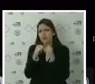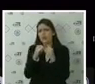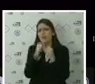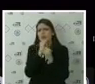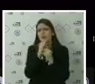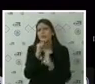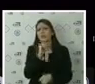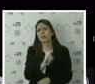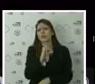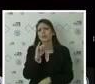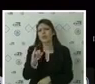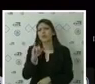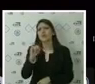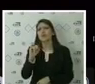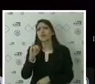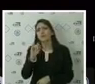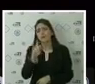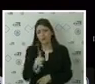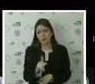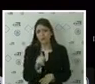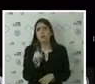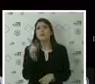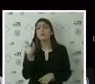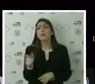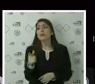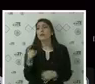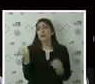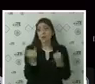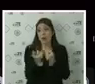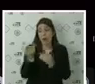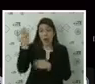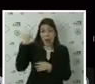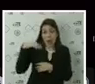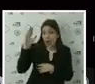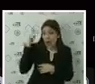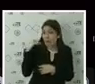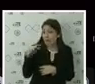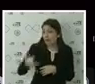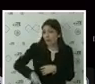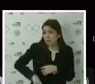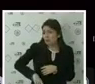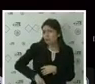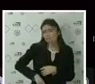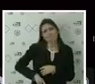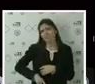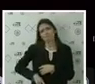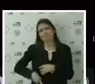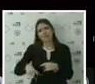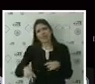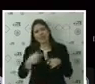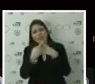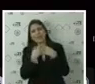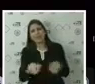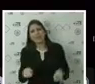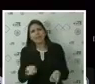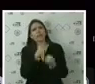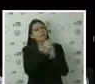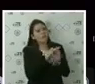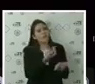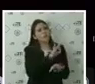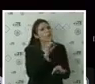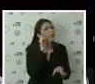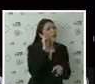Pública y ya no es como antes, los gobiernos ya no es como antes, me parece que ya la información ya la tenemos más a la